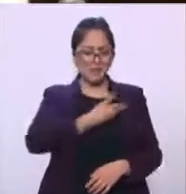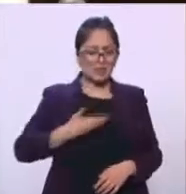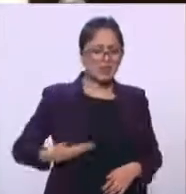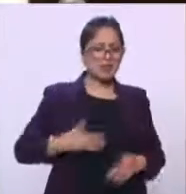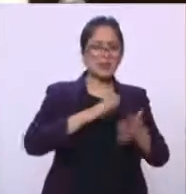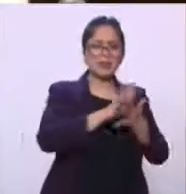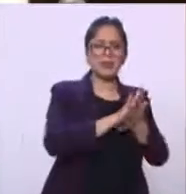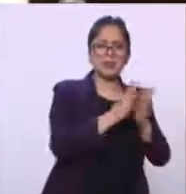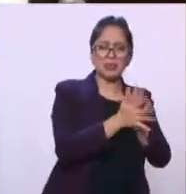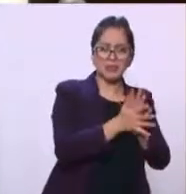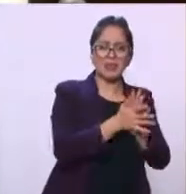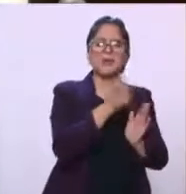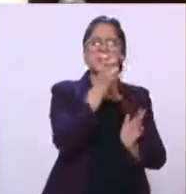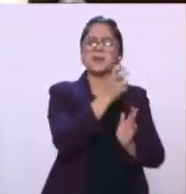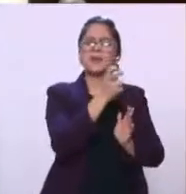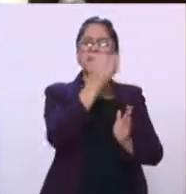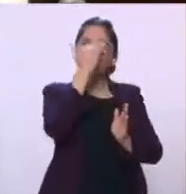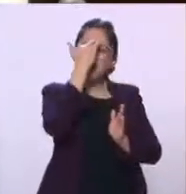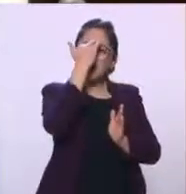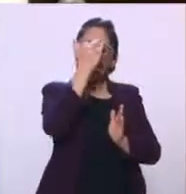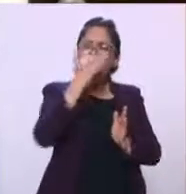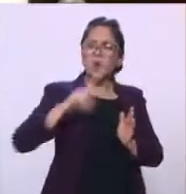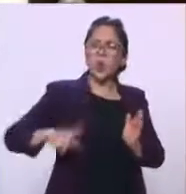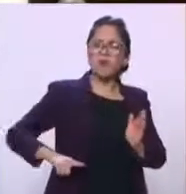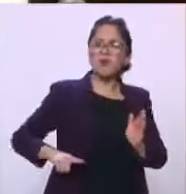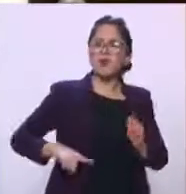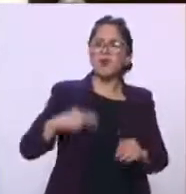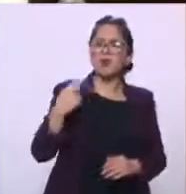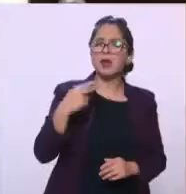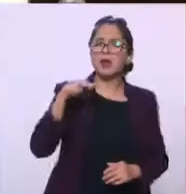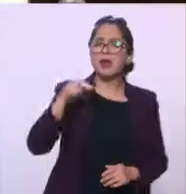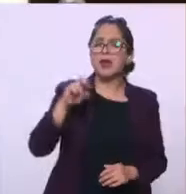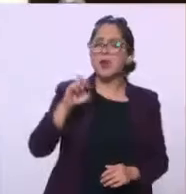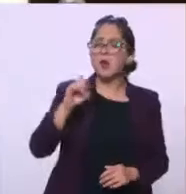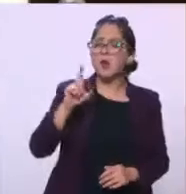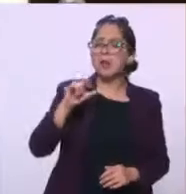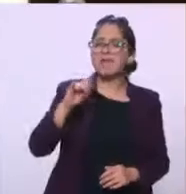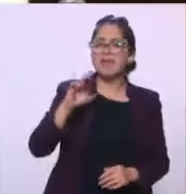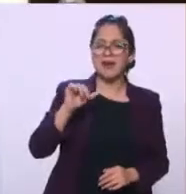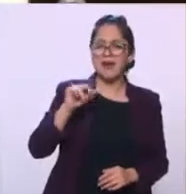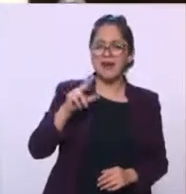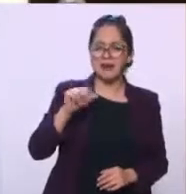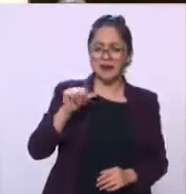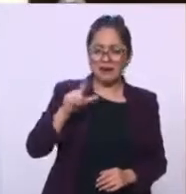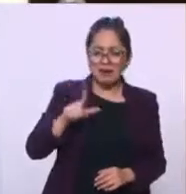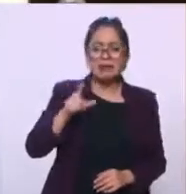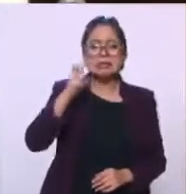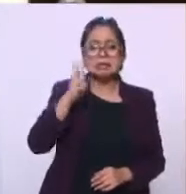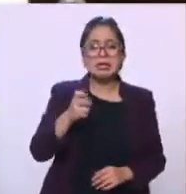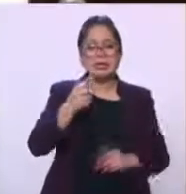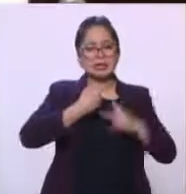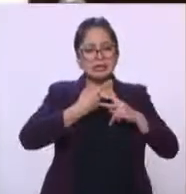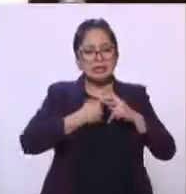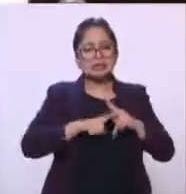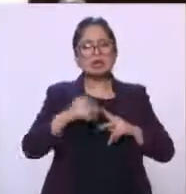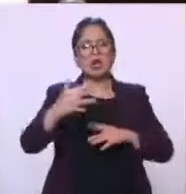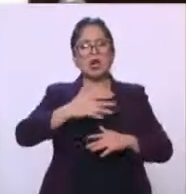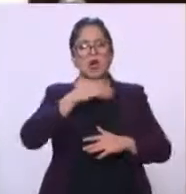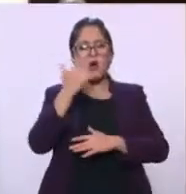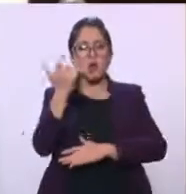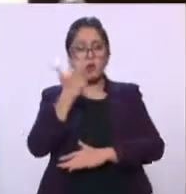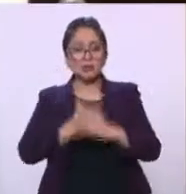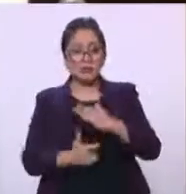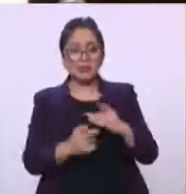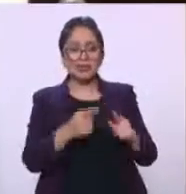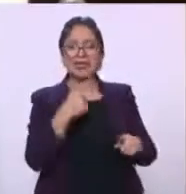neoliberal, que en sí mismo no tendría un problema si no fuera por la corrupción. Y esto inicia precisamente con Carlos Salinas.